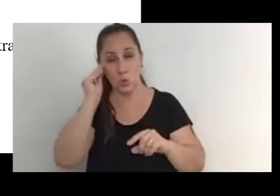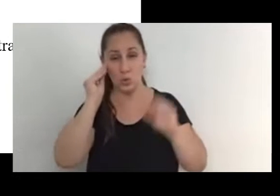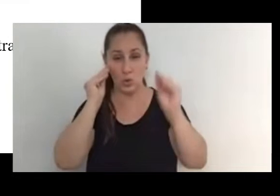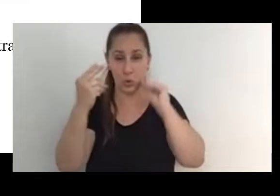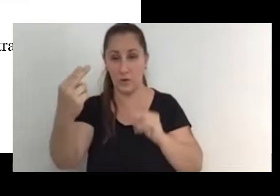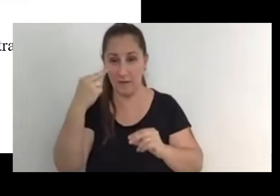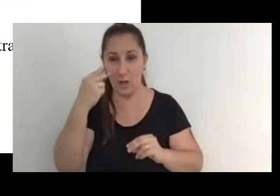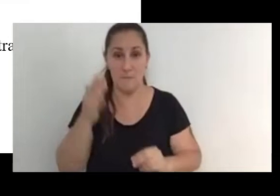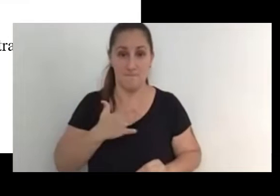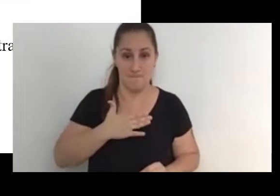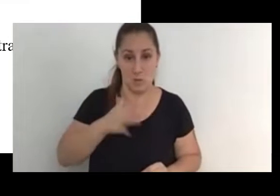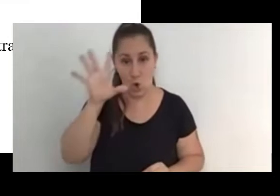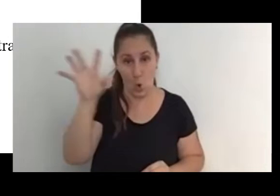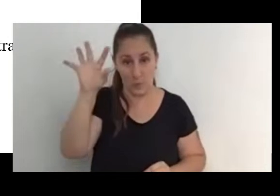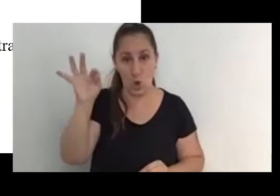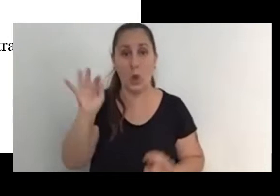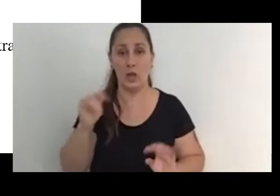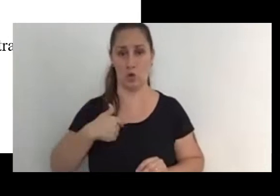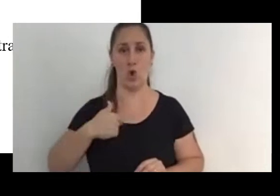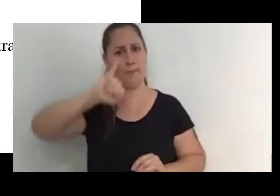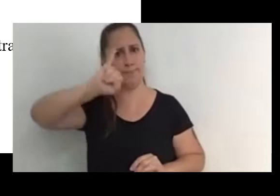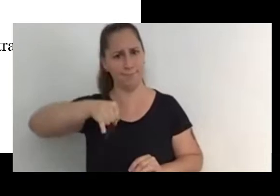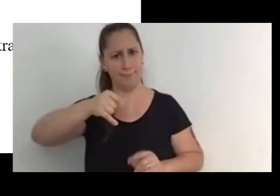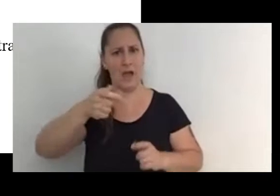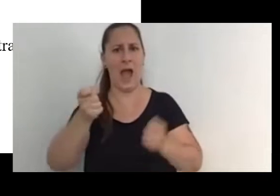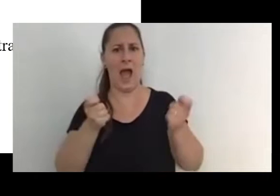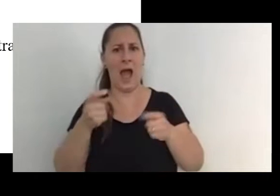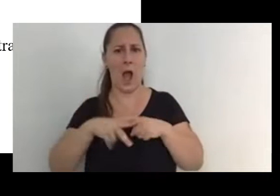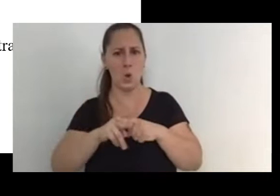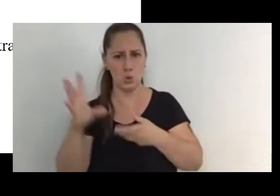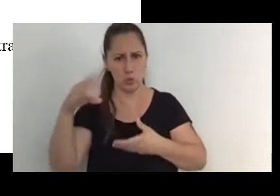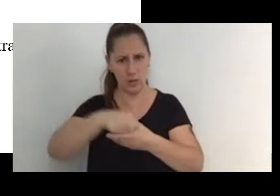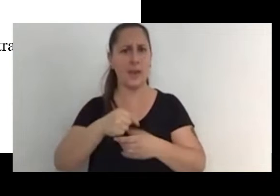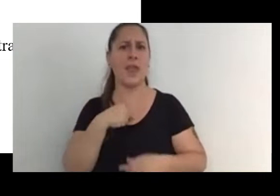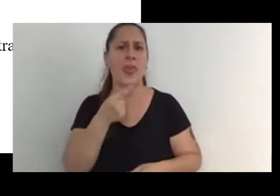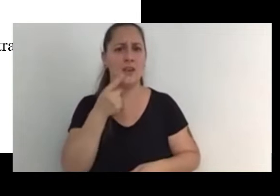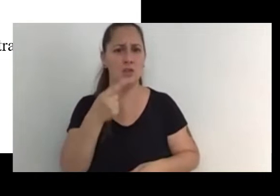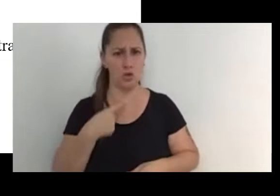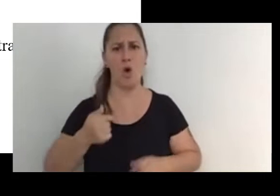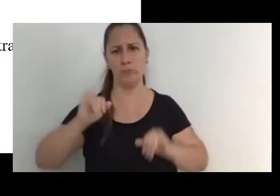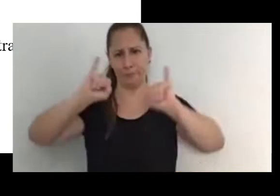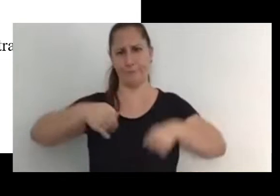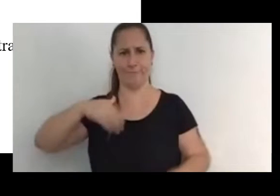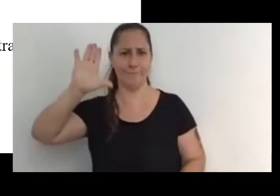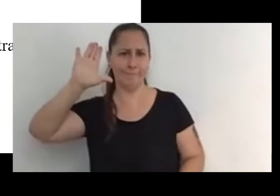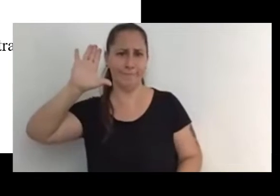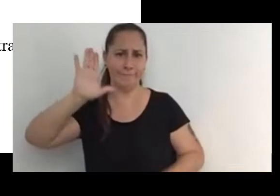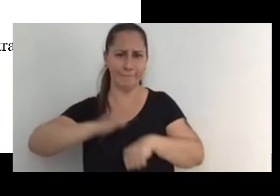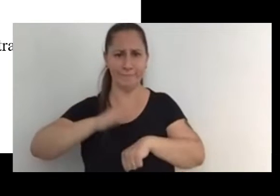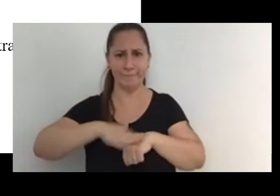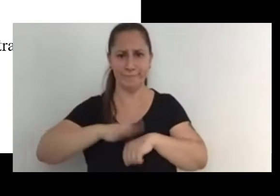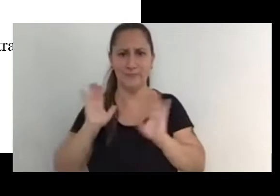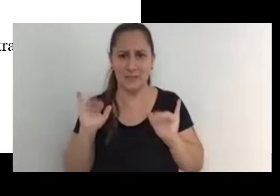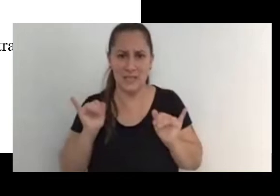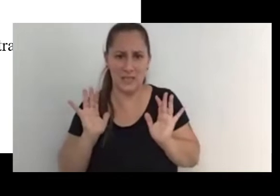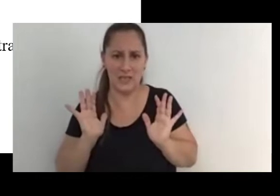si yo acepto este ajuste, me estoy responsabilizando, me estoy imputando penalmente,